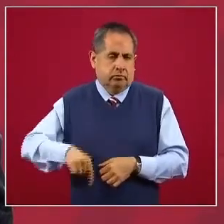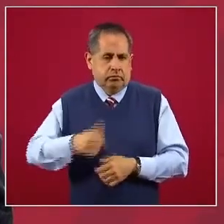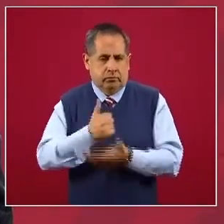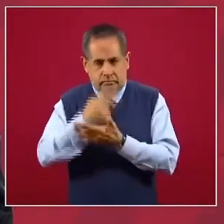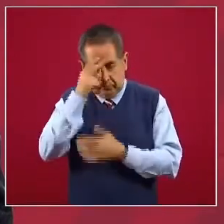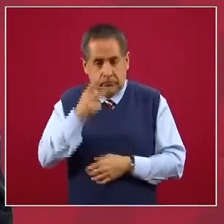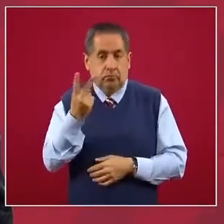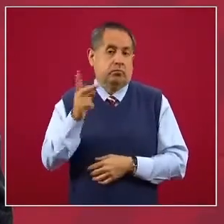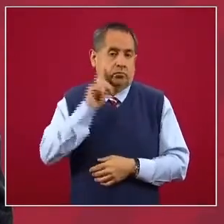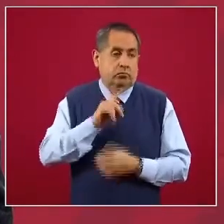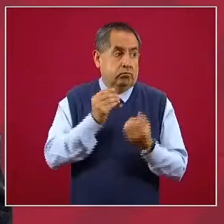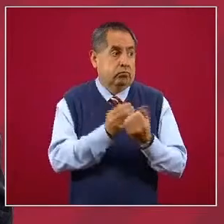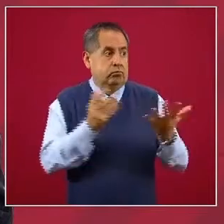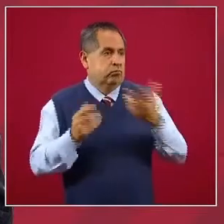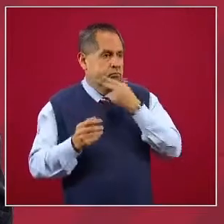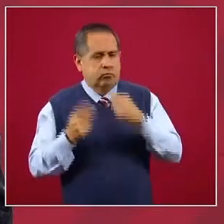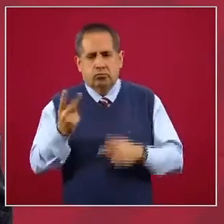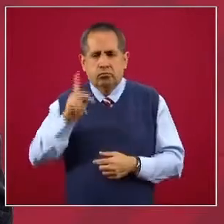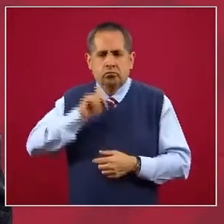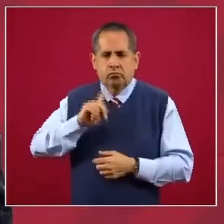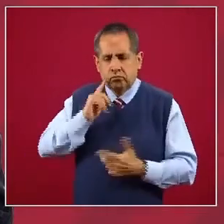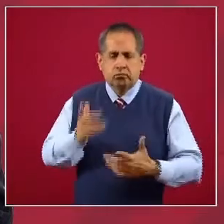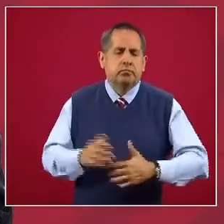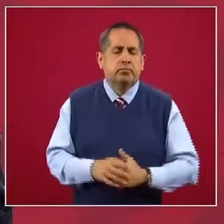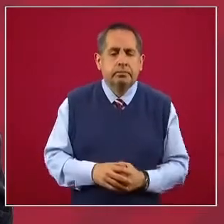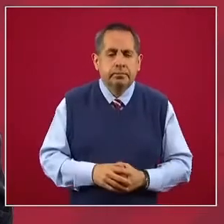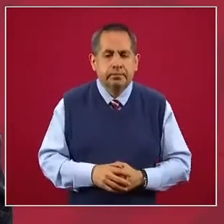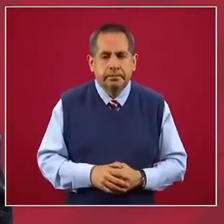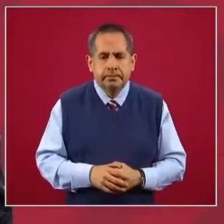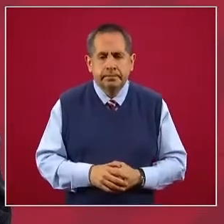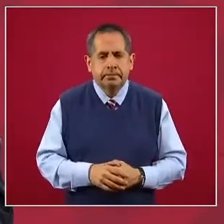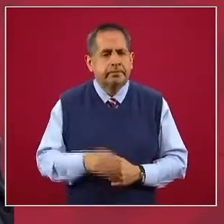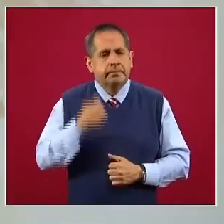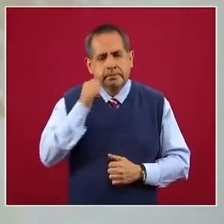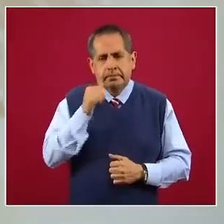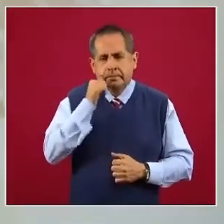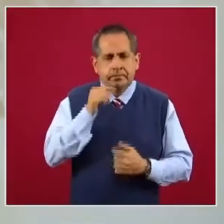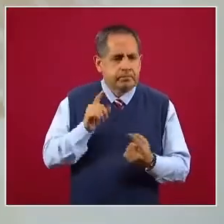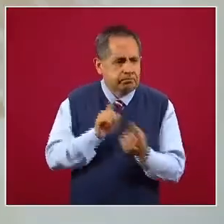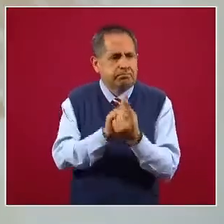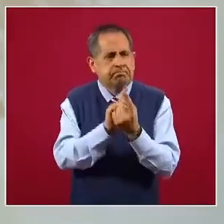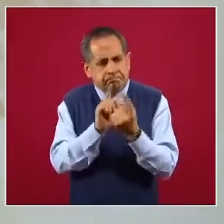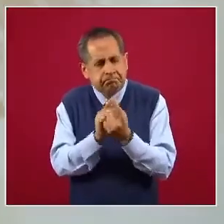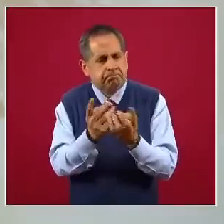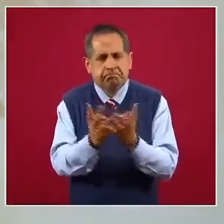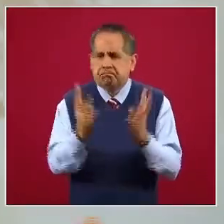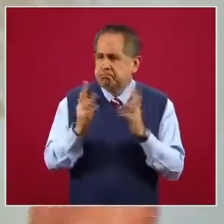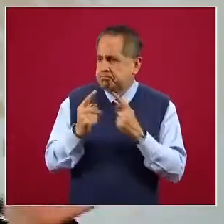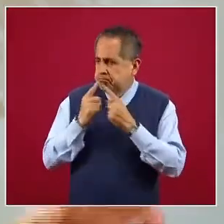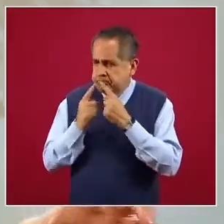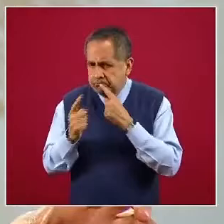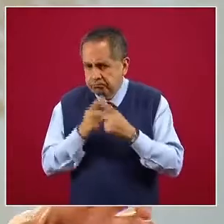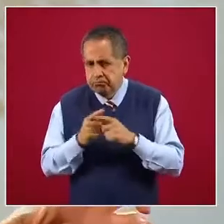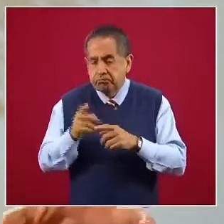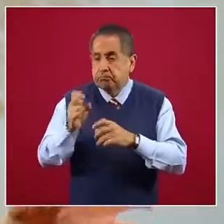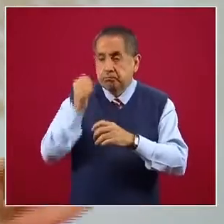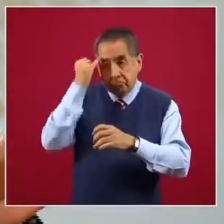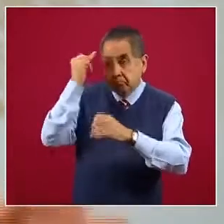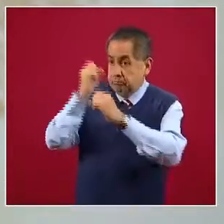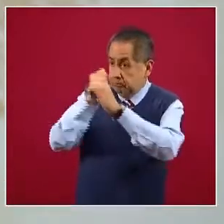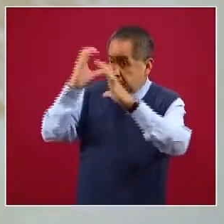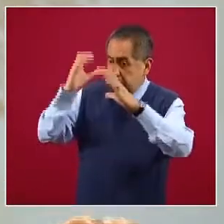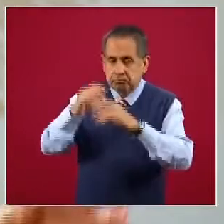mujeres entre los mandatarios estatales. Y en cada momento ha sido muy productivo porque encuentra uno